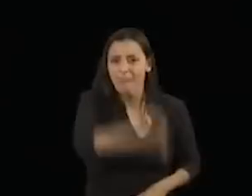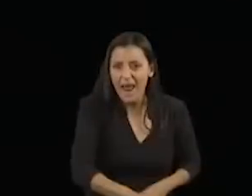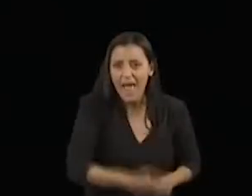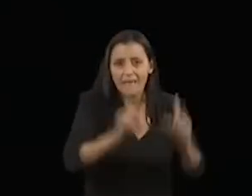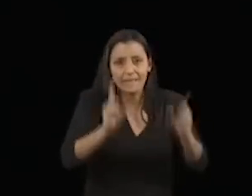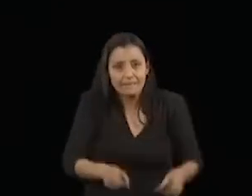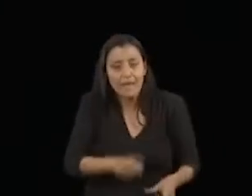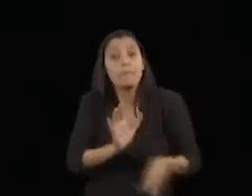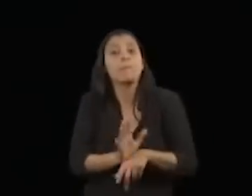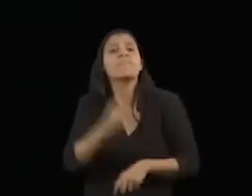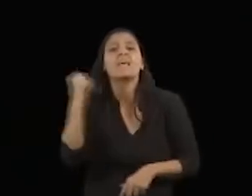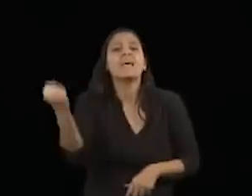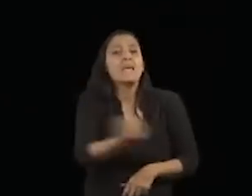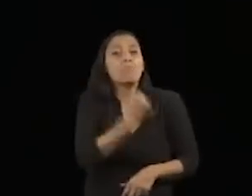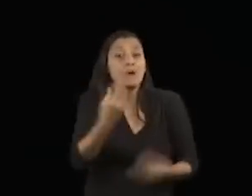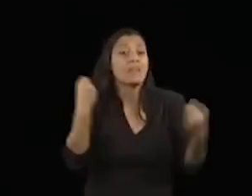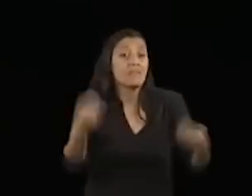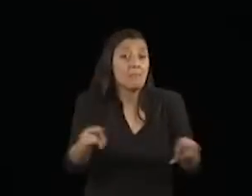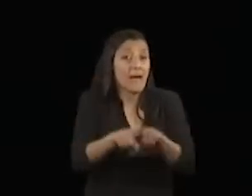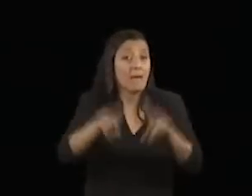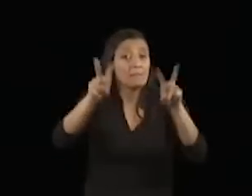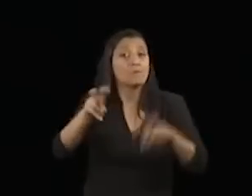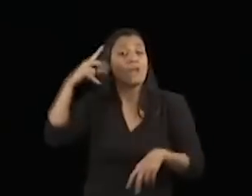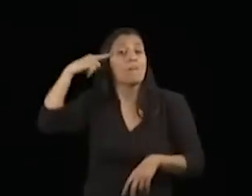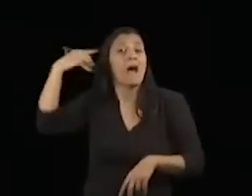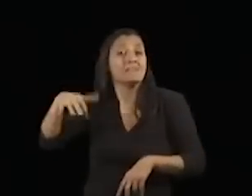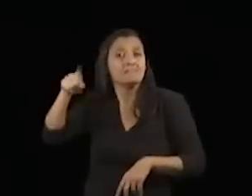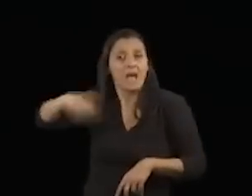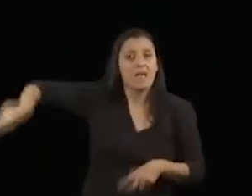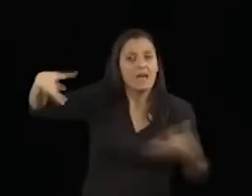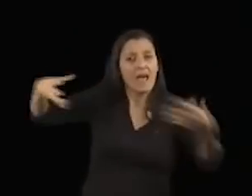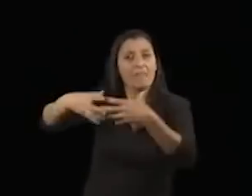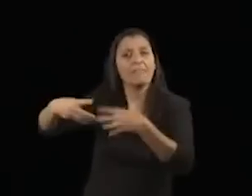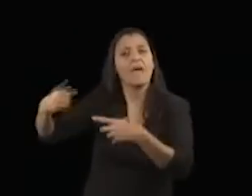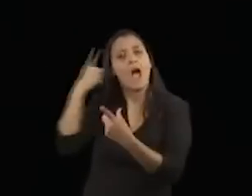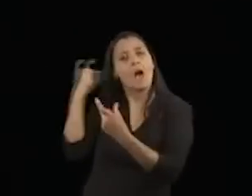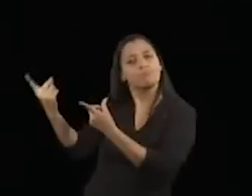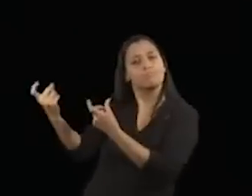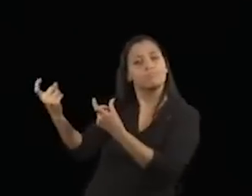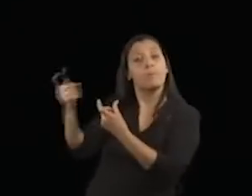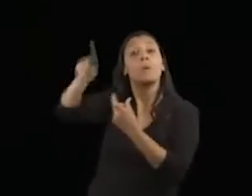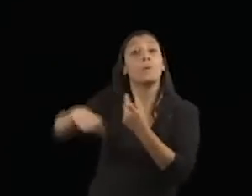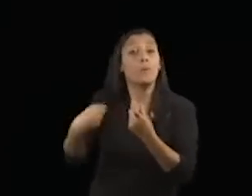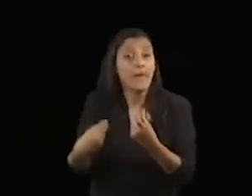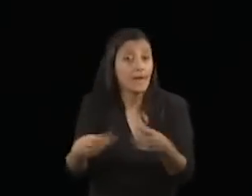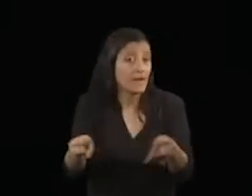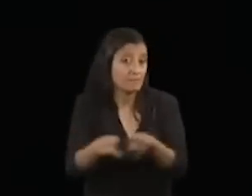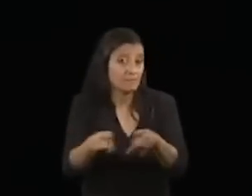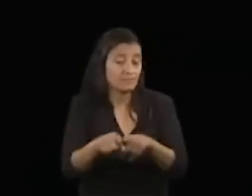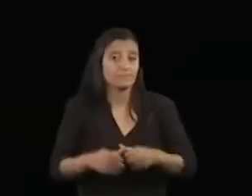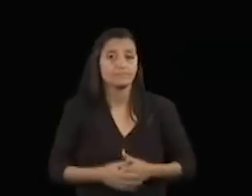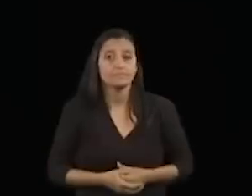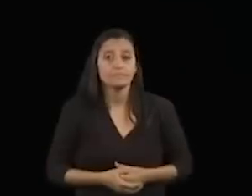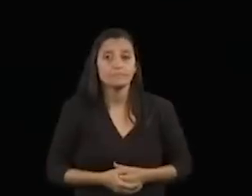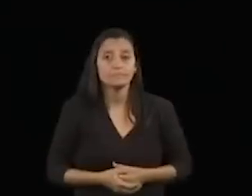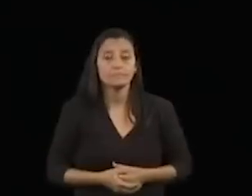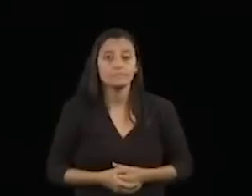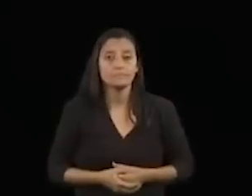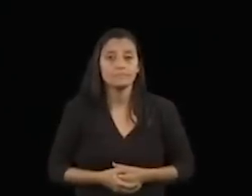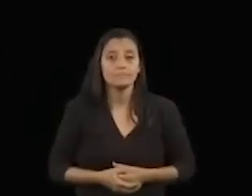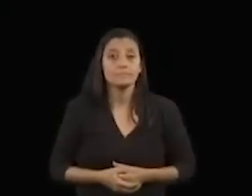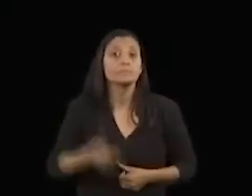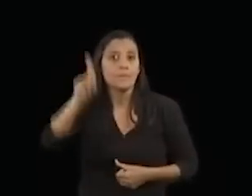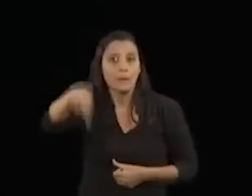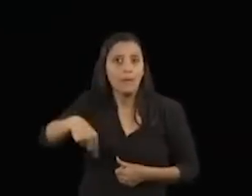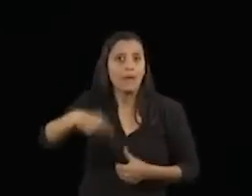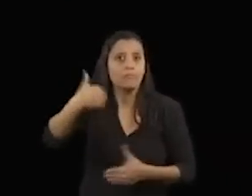¿para qué? Para que los algoritmos inteligentes puedan aprender y eso genera mucho, digamos, mucho calor. Entonces,